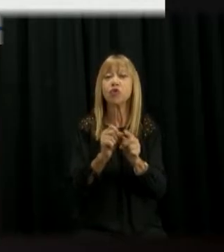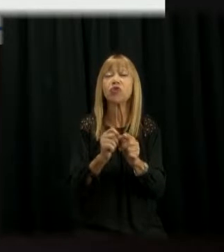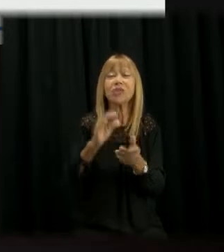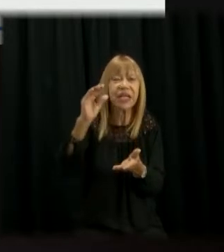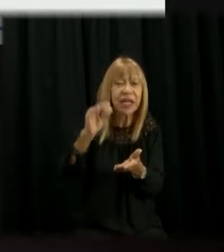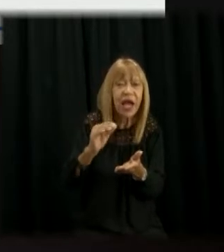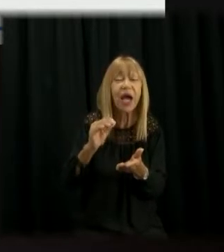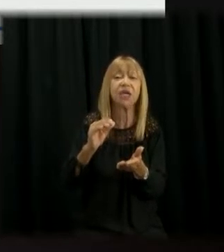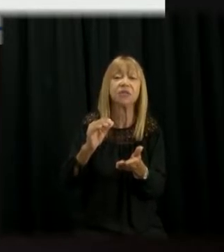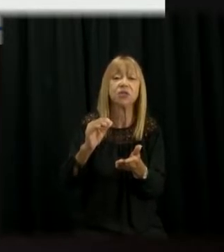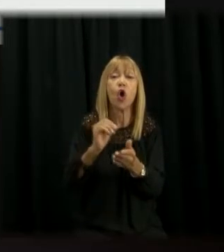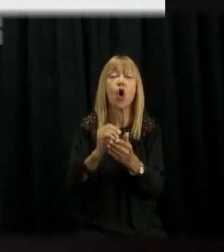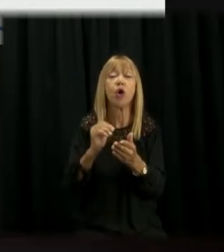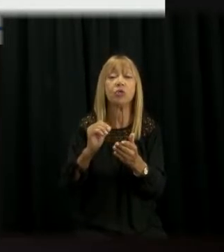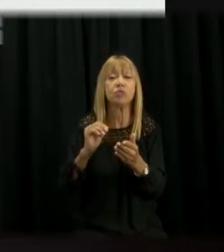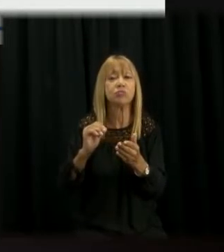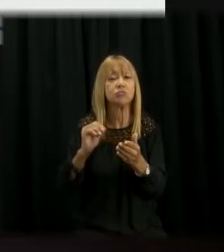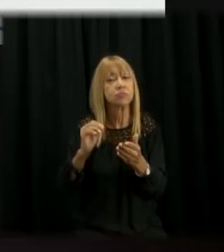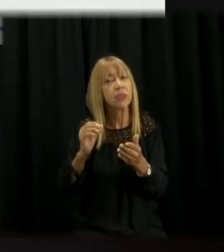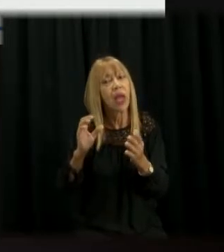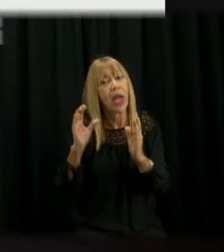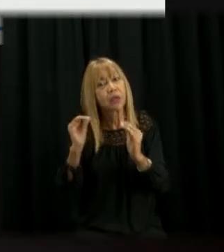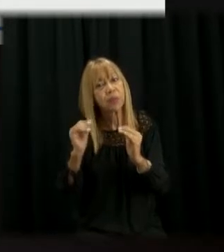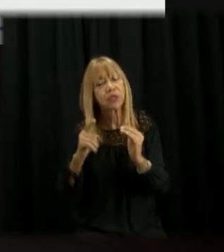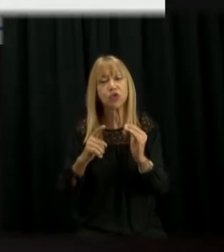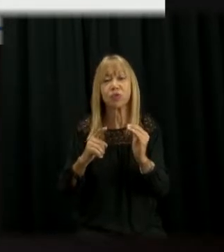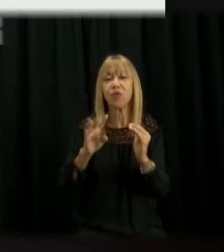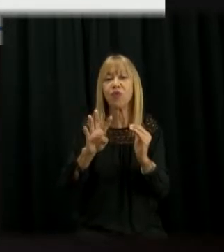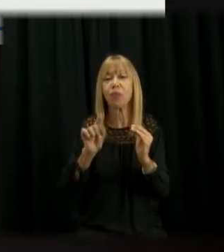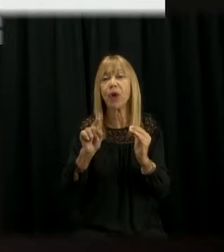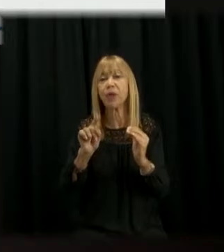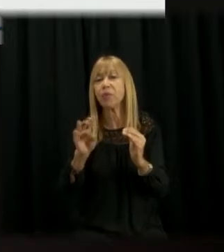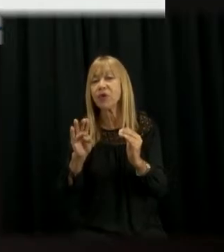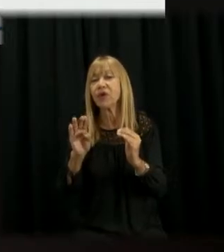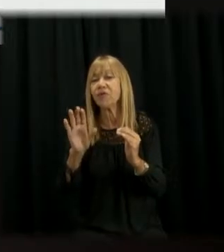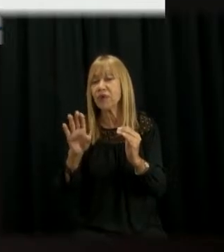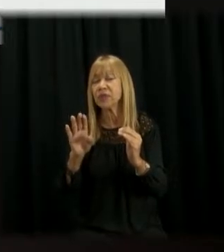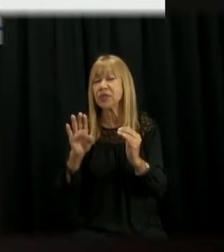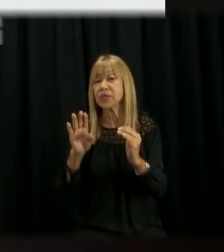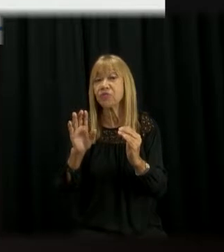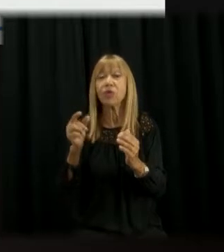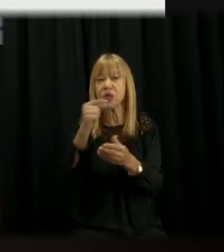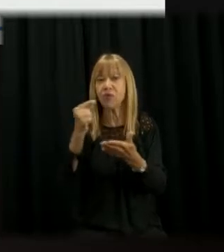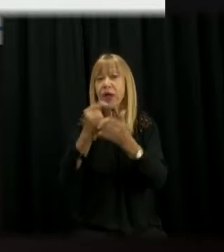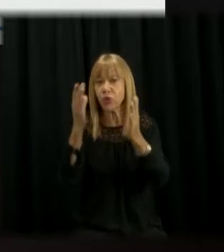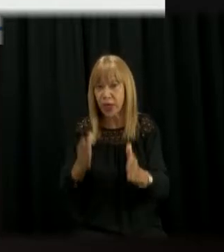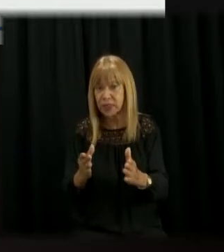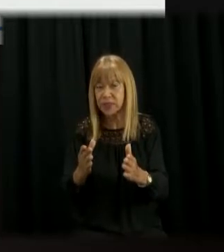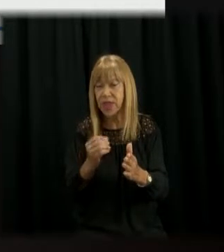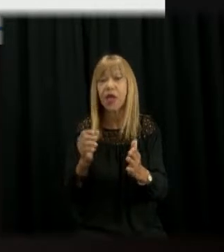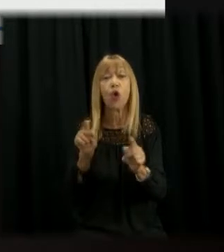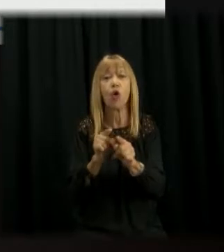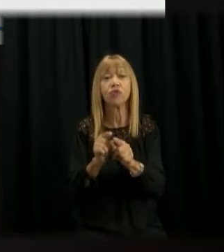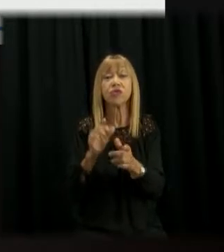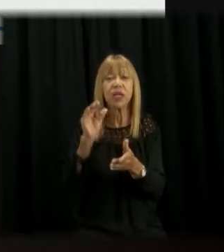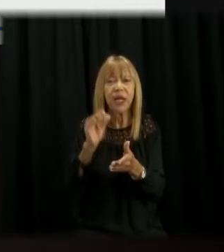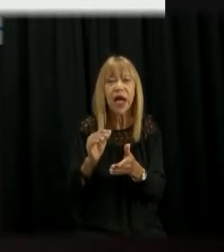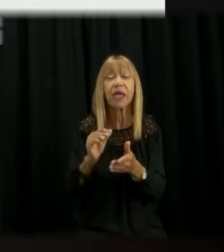también hubo pocos ingresos porque hubo menos matrícula, va a reducir 4.6% de